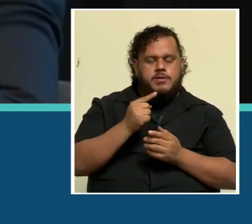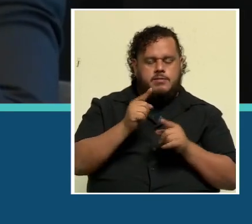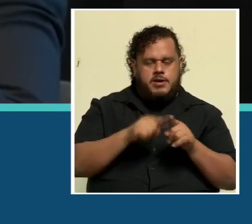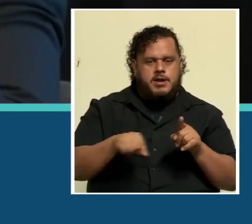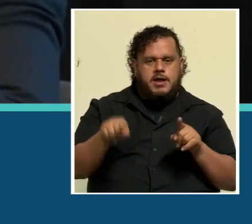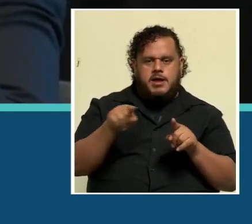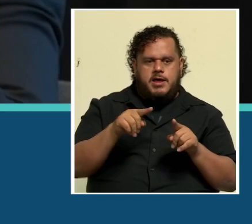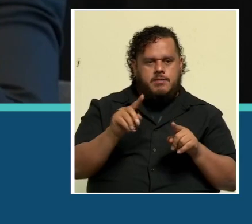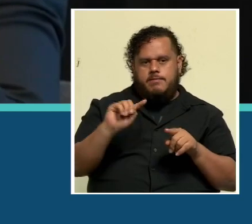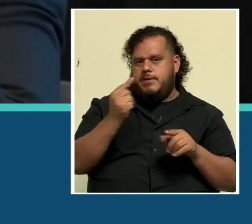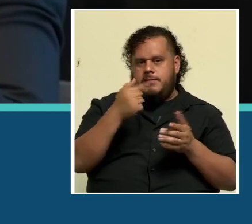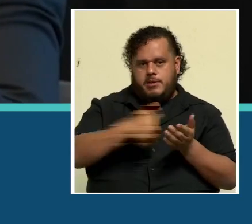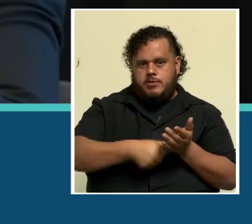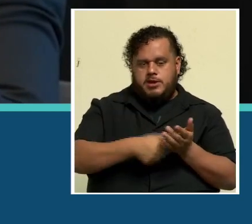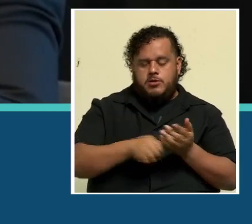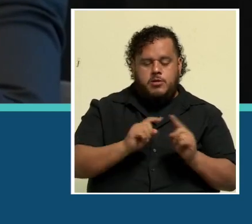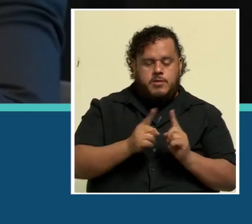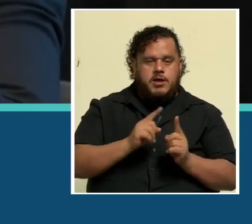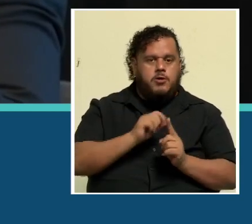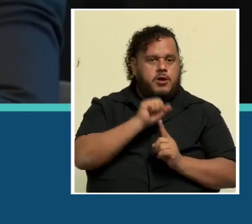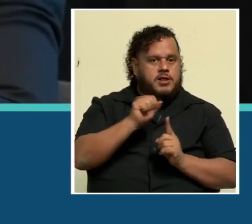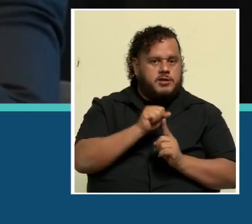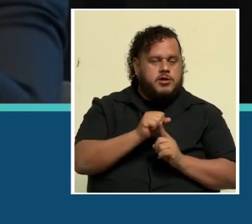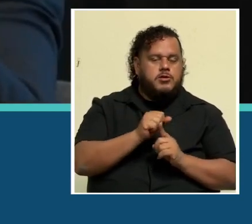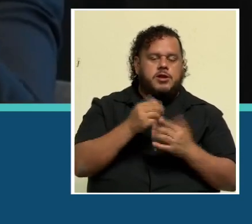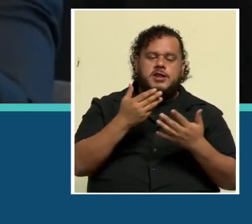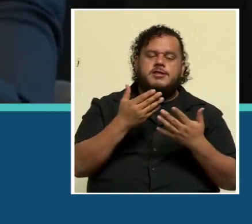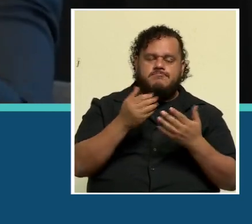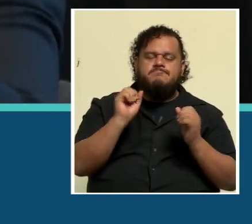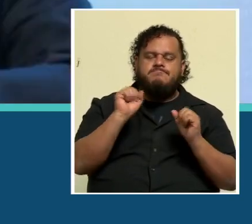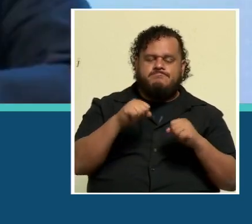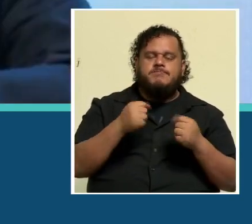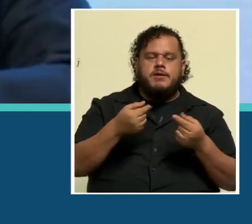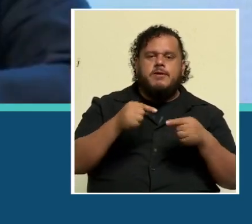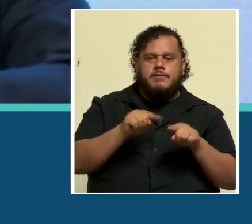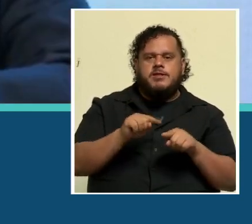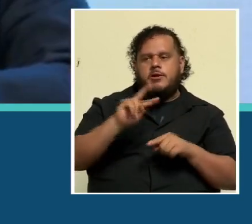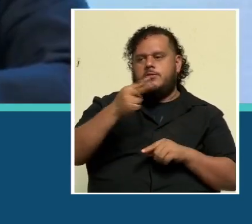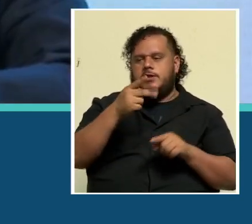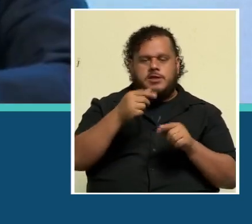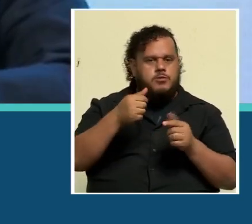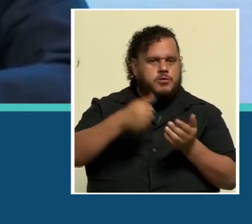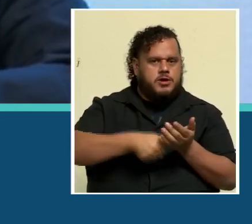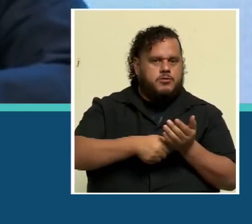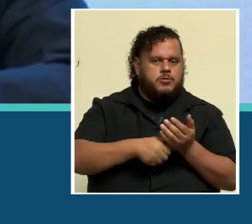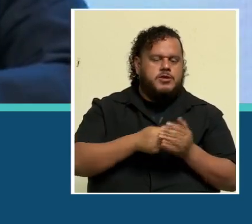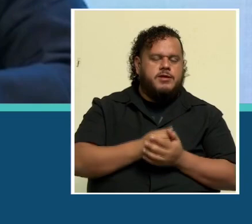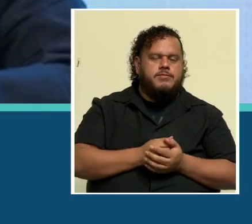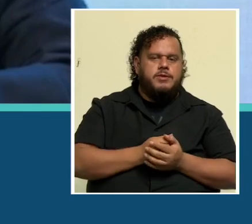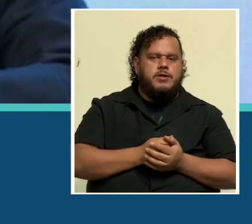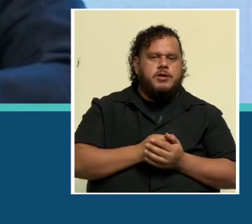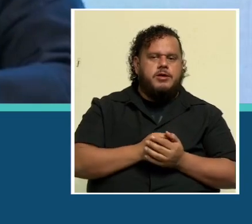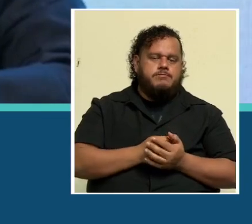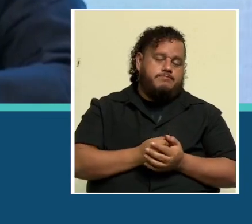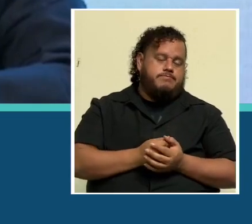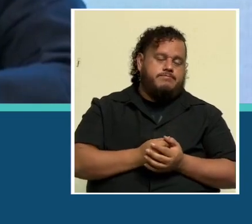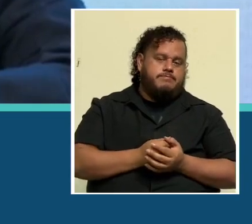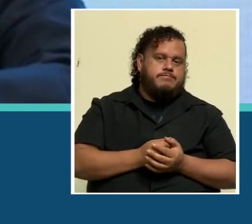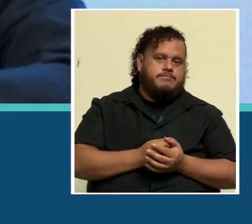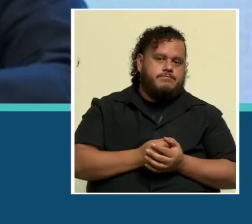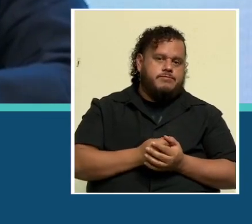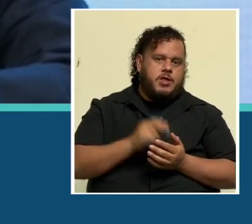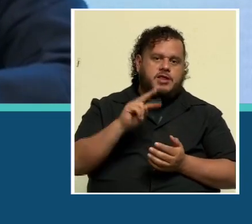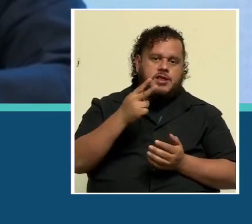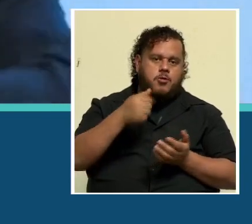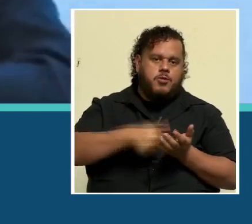las condiciones están dadas para una segunda ronda y no necesariamente para una primera únicamente.